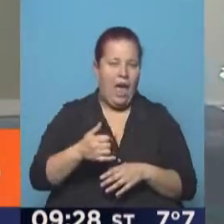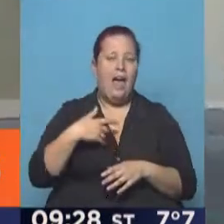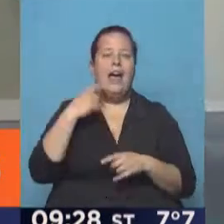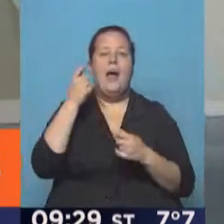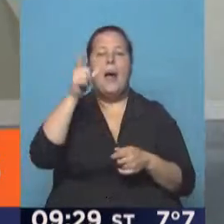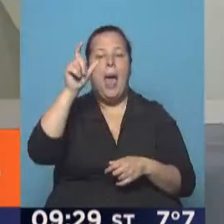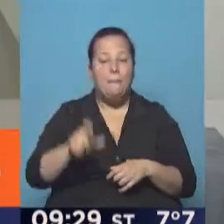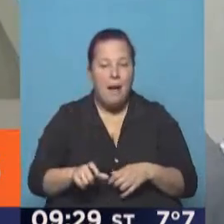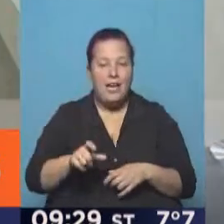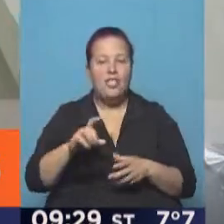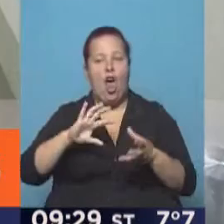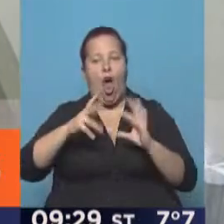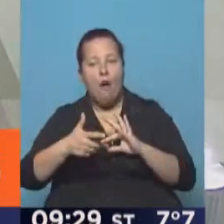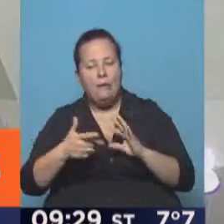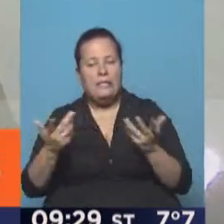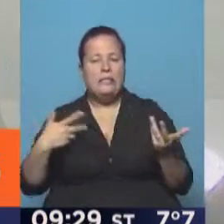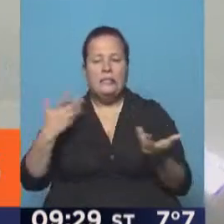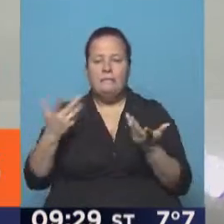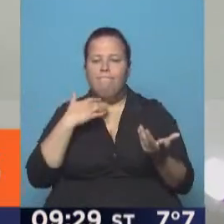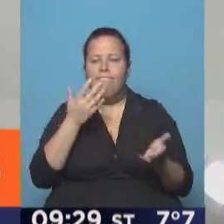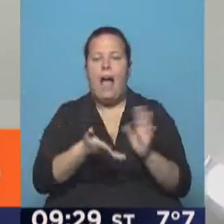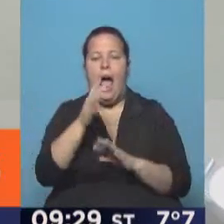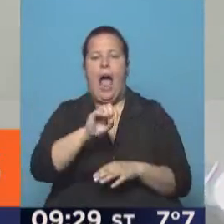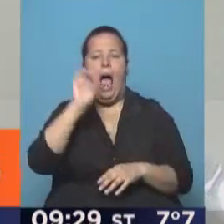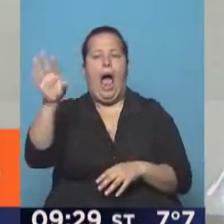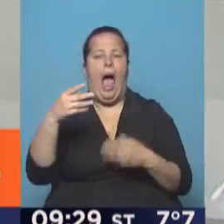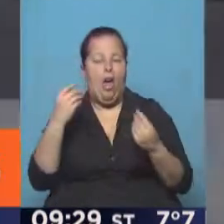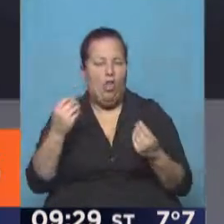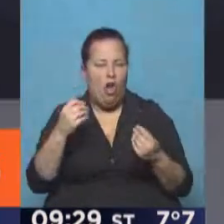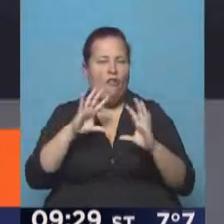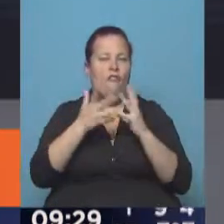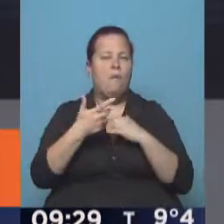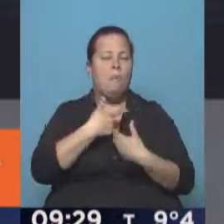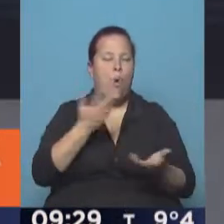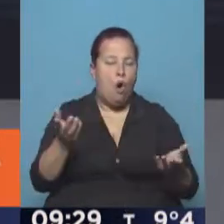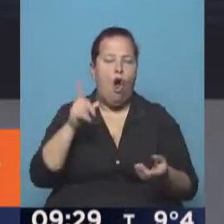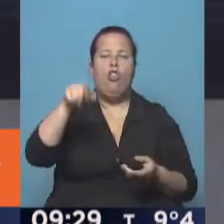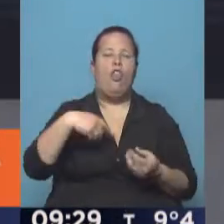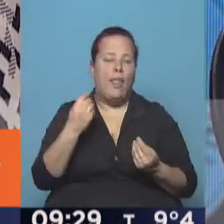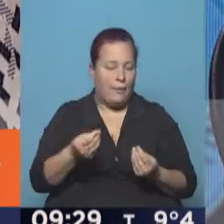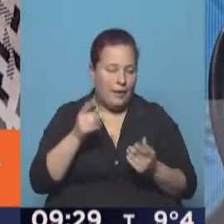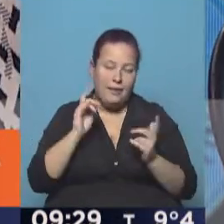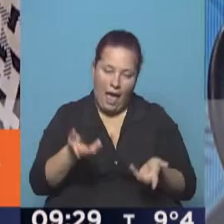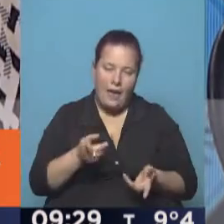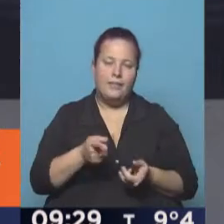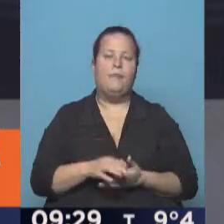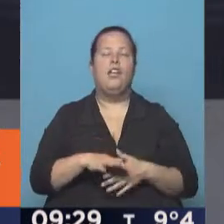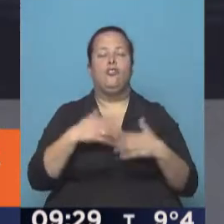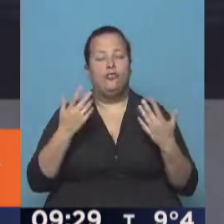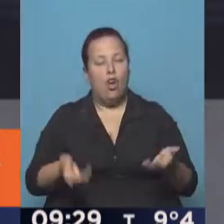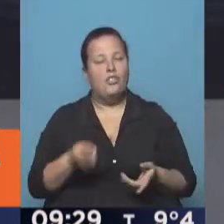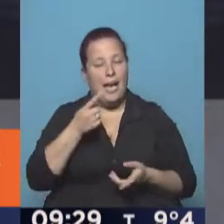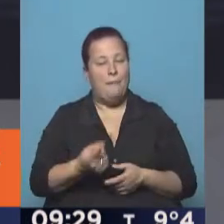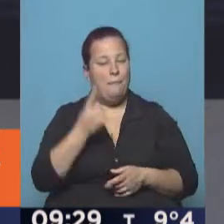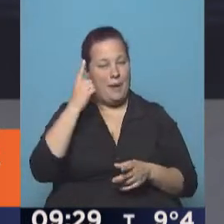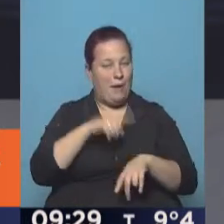llega un paciente con cierta complejidad, por ahí no tienen claro a dónde lo tienen que derivar dentro del sistema público. O de dónde viene también. ¿De dónde viene? Entonces, esta